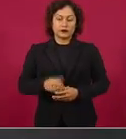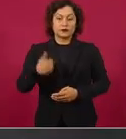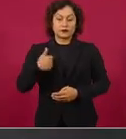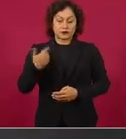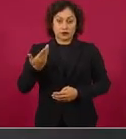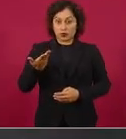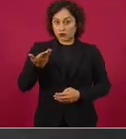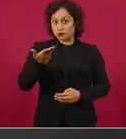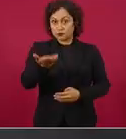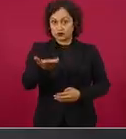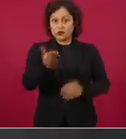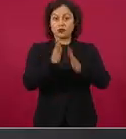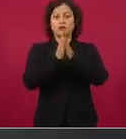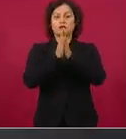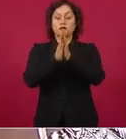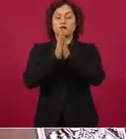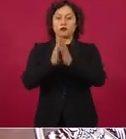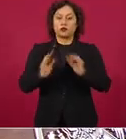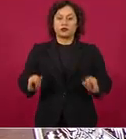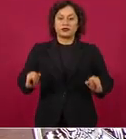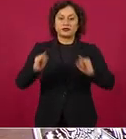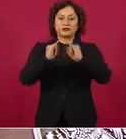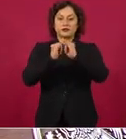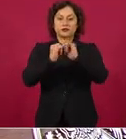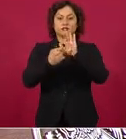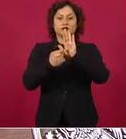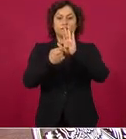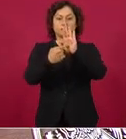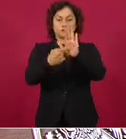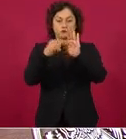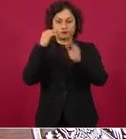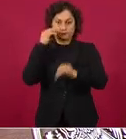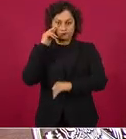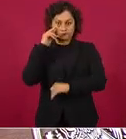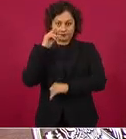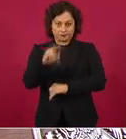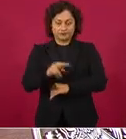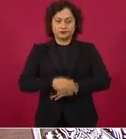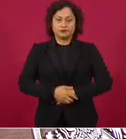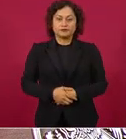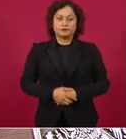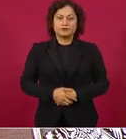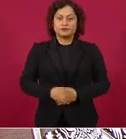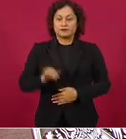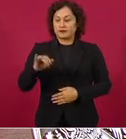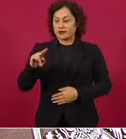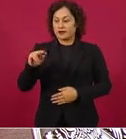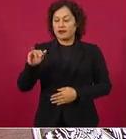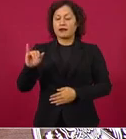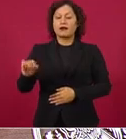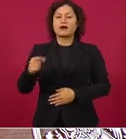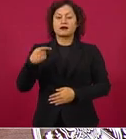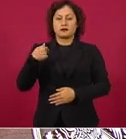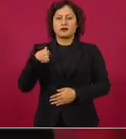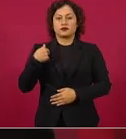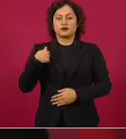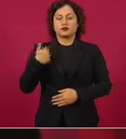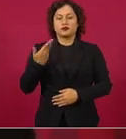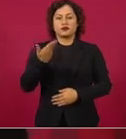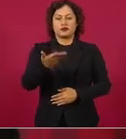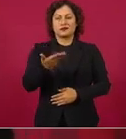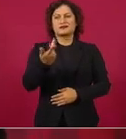al Instituto de la Transparencia, lo que pasa que como me fui de gira, no tuve tiempo para hacer el oficio,